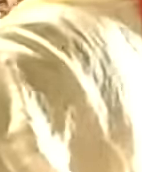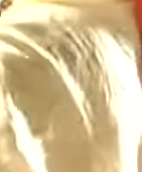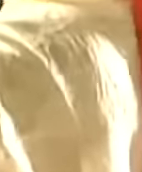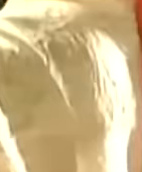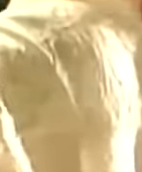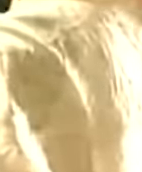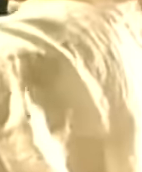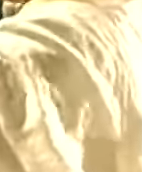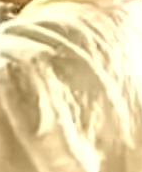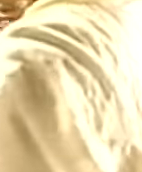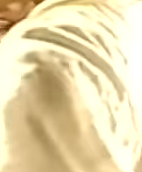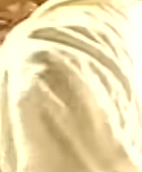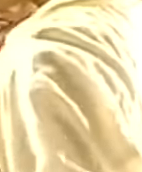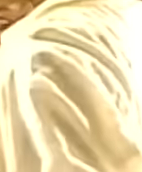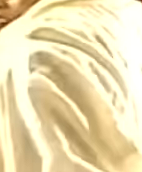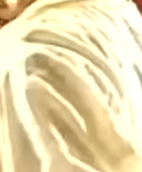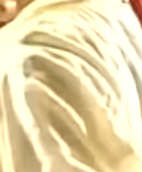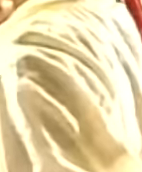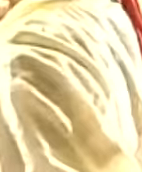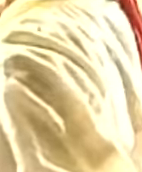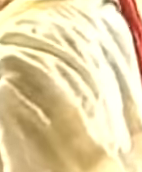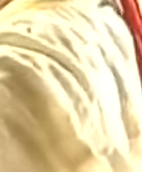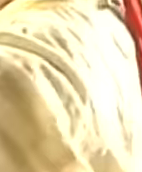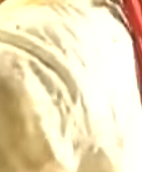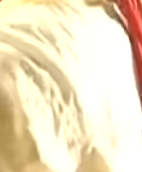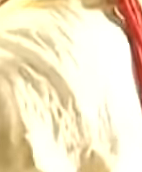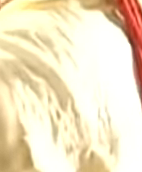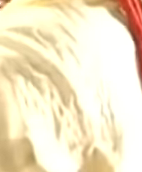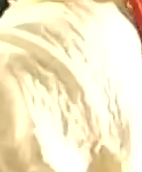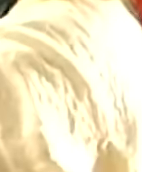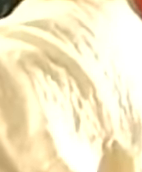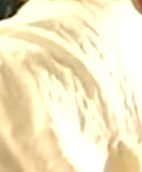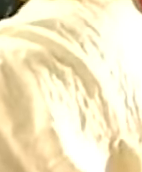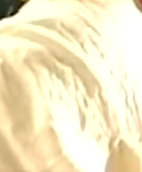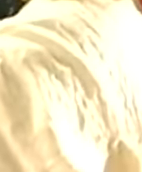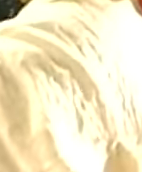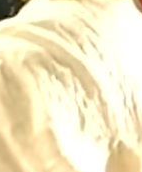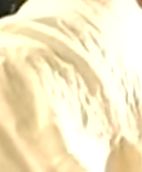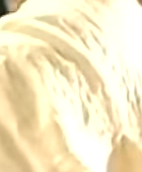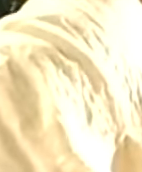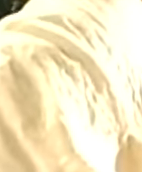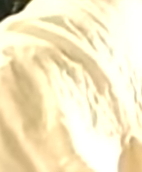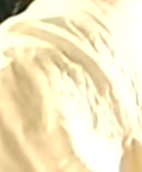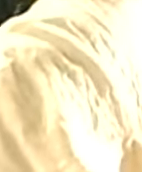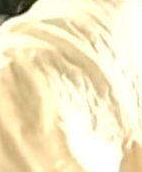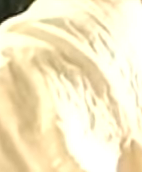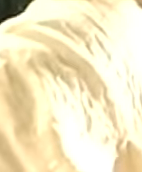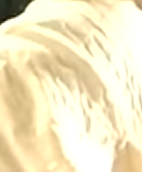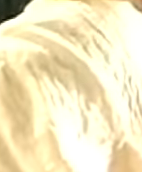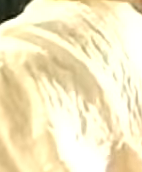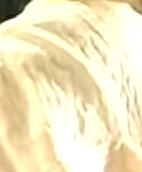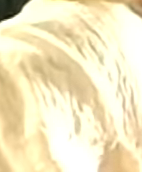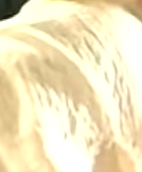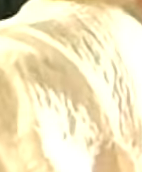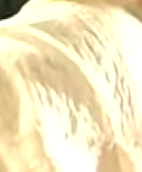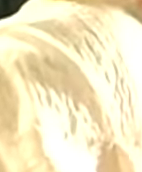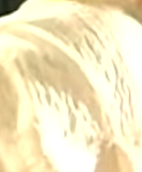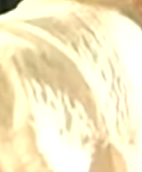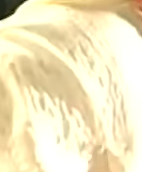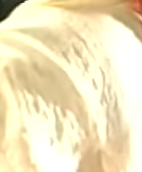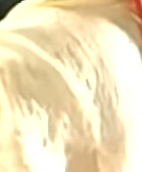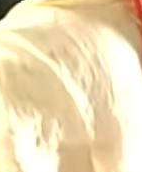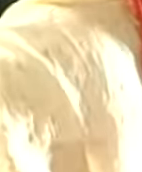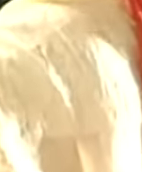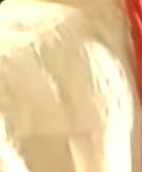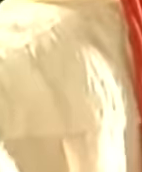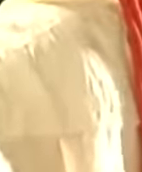la escenografía, de lo que se ha vivido hace pocos momentos acá. Y hemos empezado como hay que empezar, con